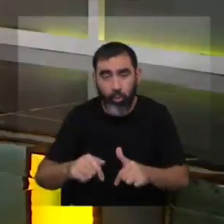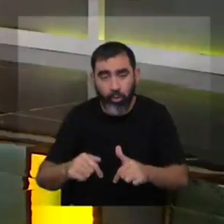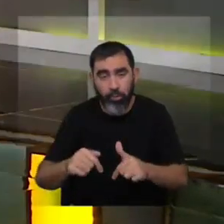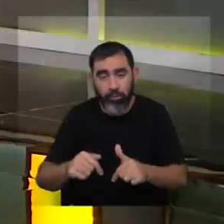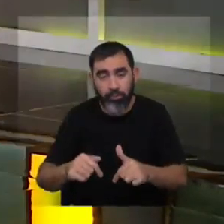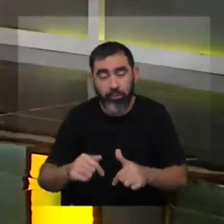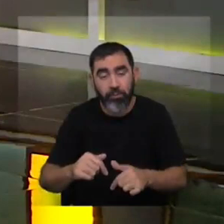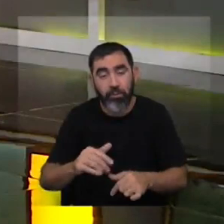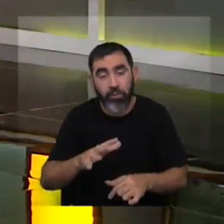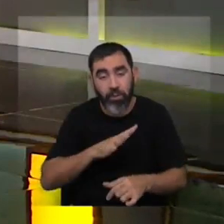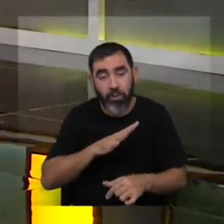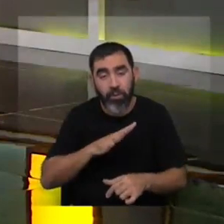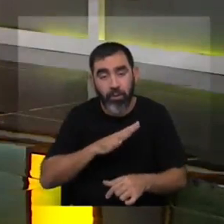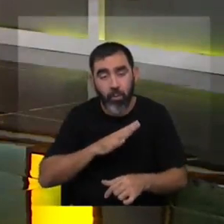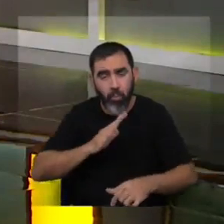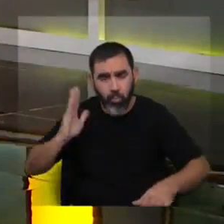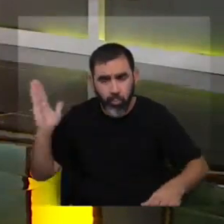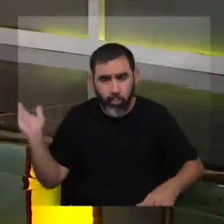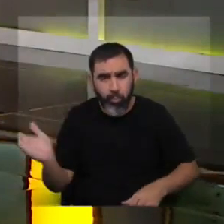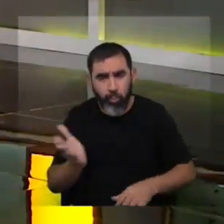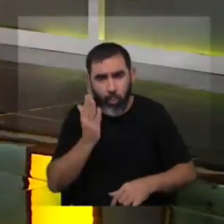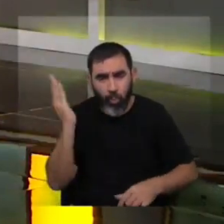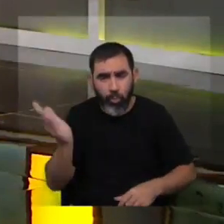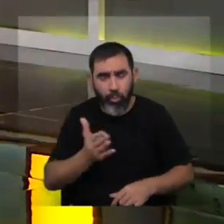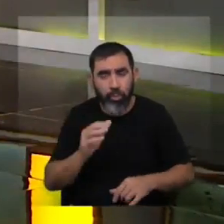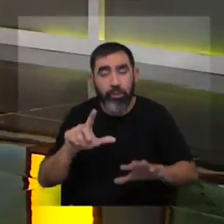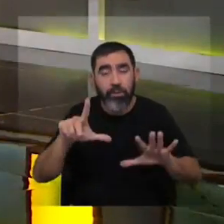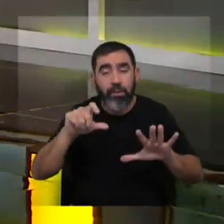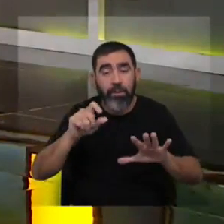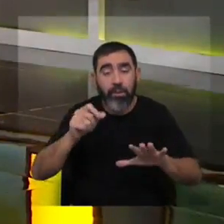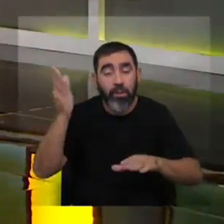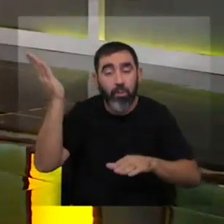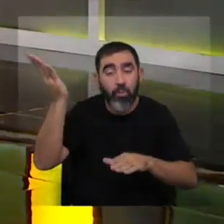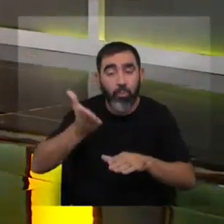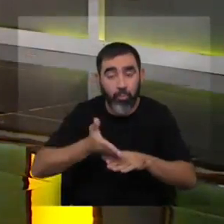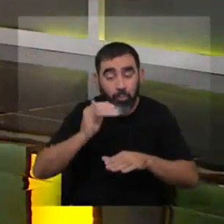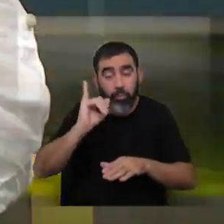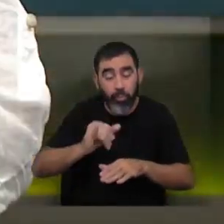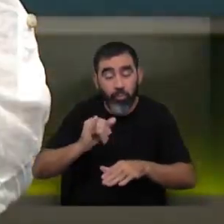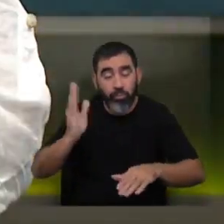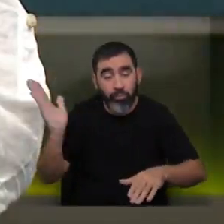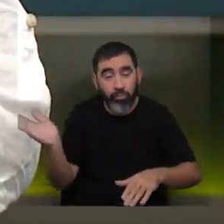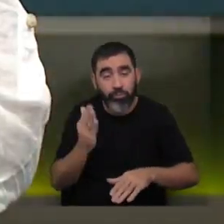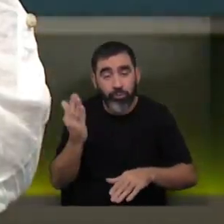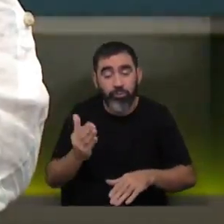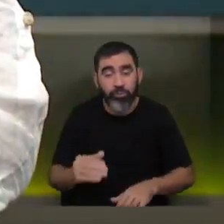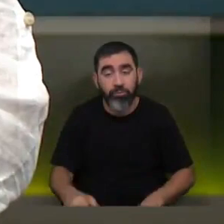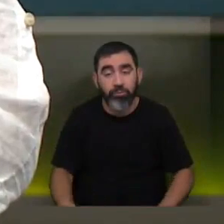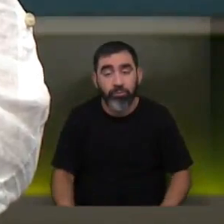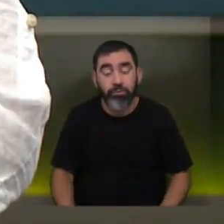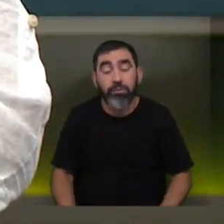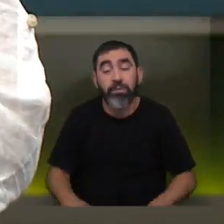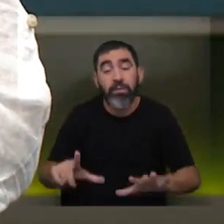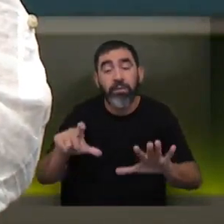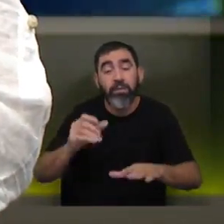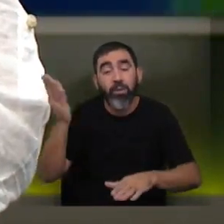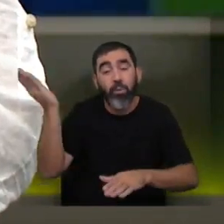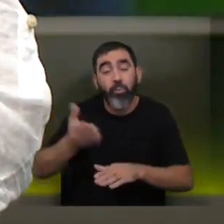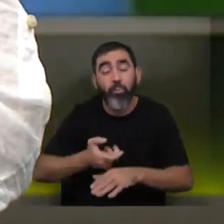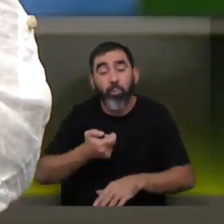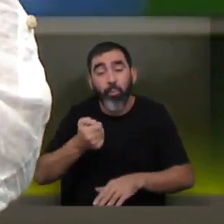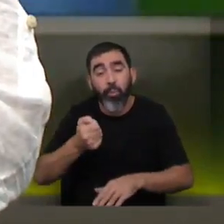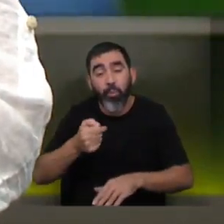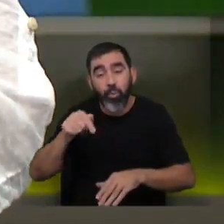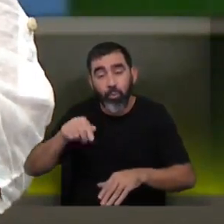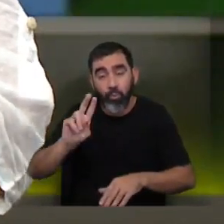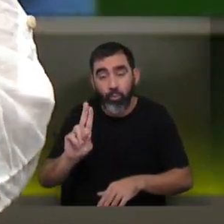entiendo mal, tiene niveles de producción casi de el los mejores del mundo. 70%, sí. Y casi creo que más del 70% del arroz que se